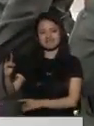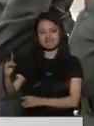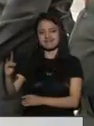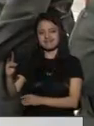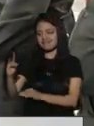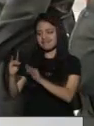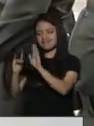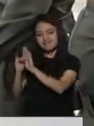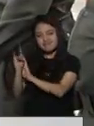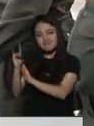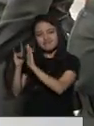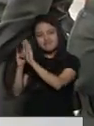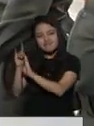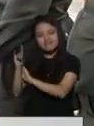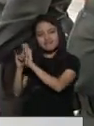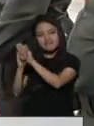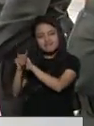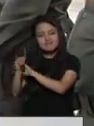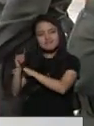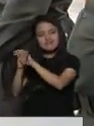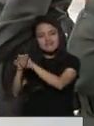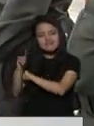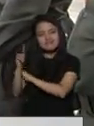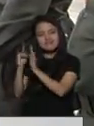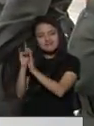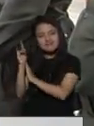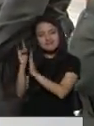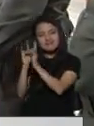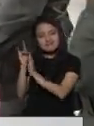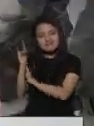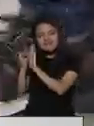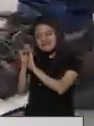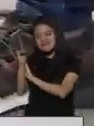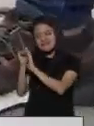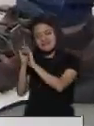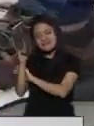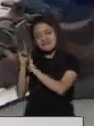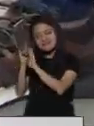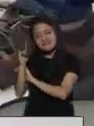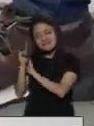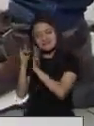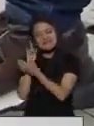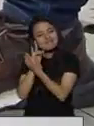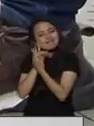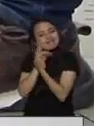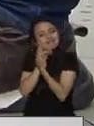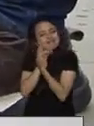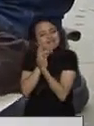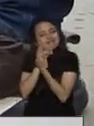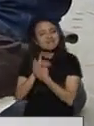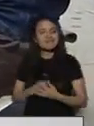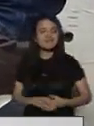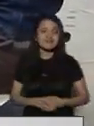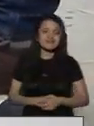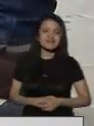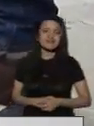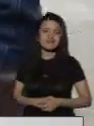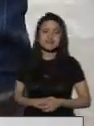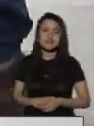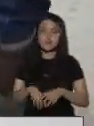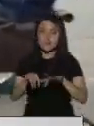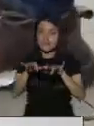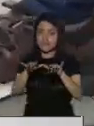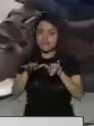a llevarle todo tipo de alimento y a estar con él a jugar. Y ya nos enamoramos. La Policía Metropolitana y la Secretaría